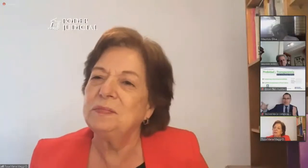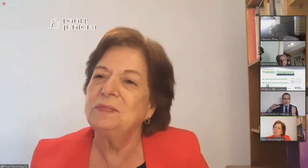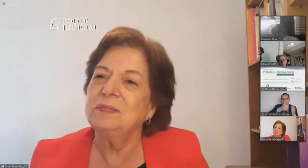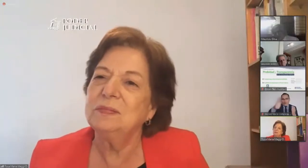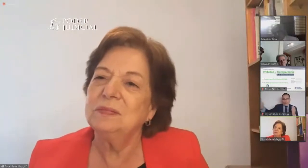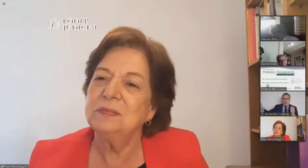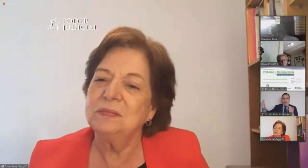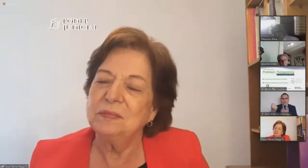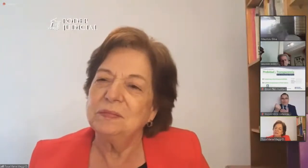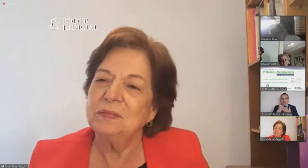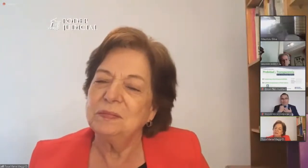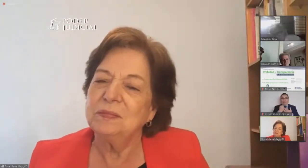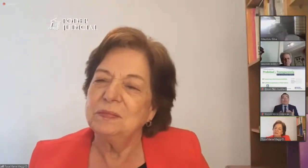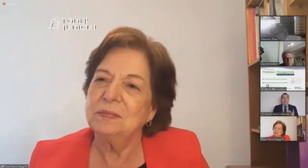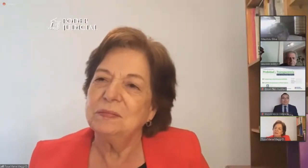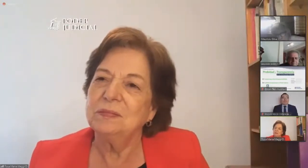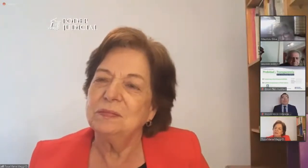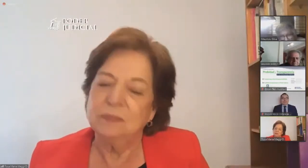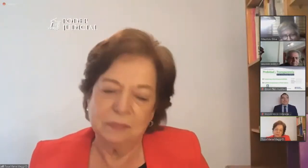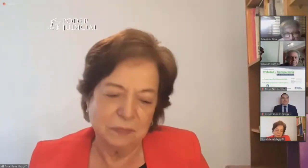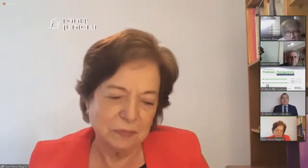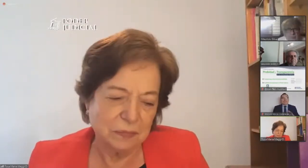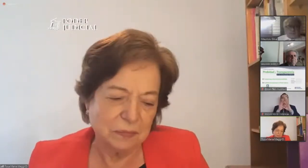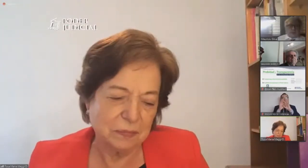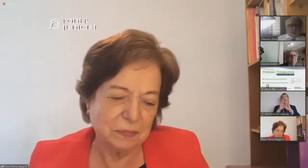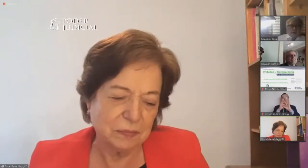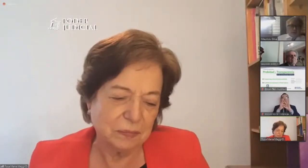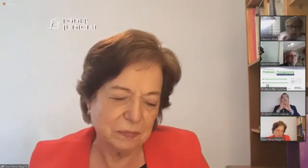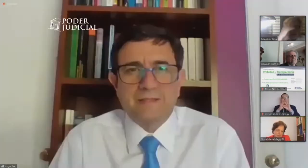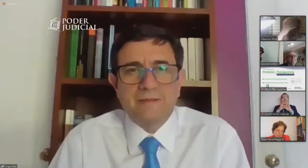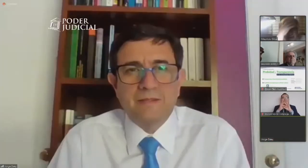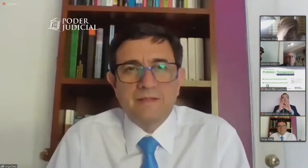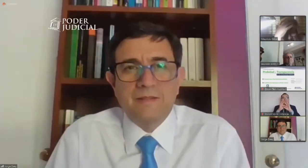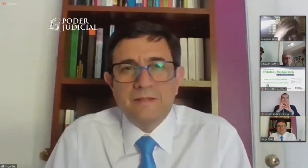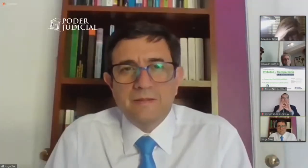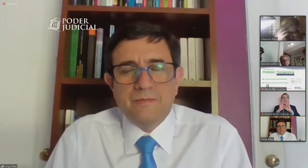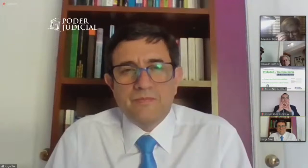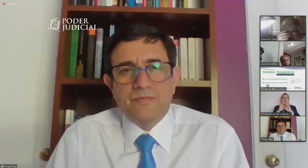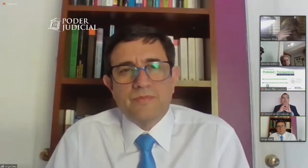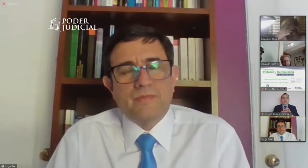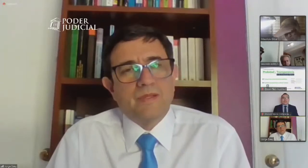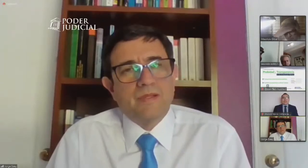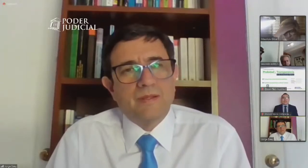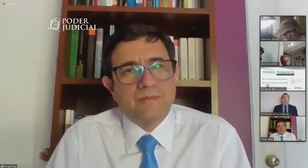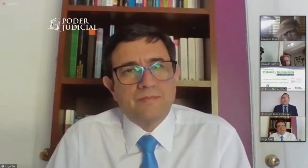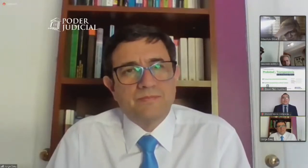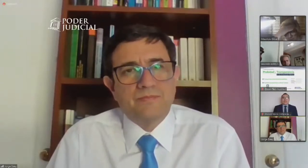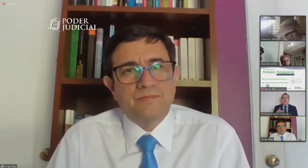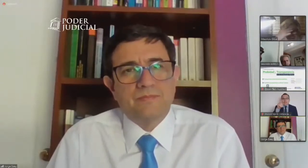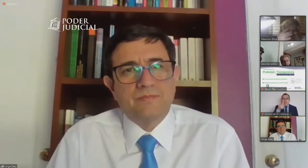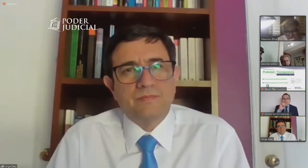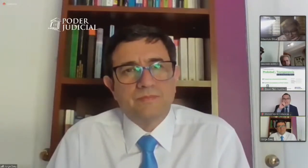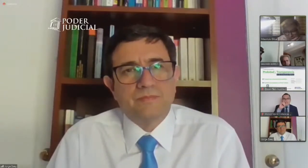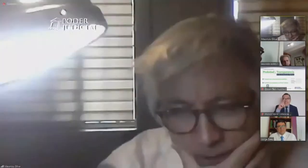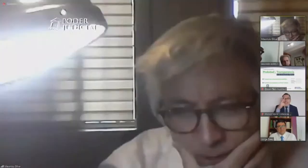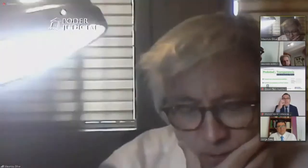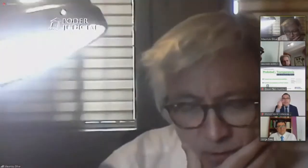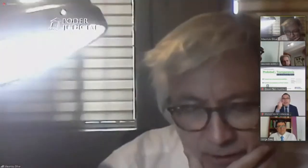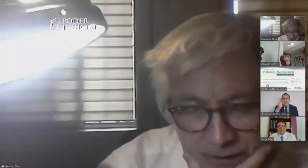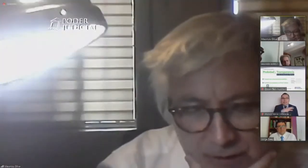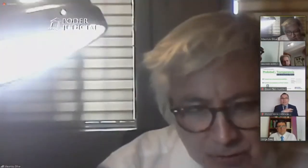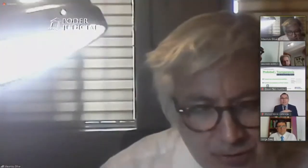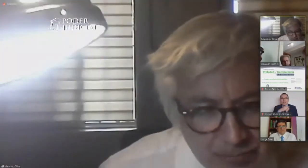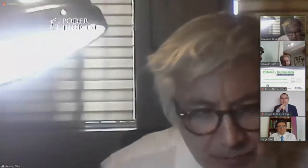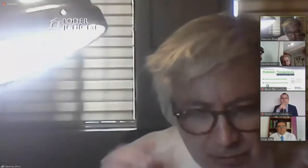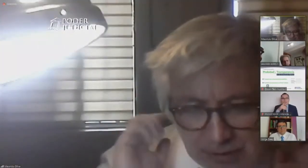trascendente? Muchas gracias, ministra. Don Mauricio Silva. Sí, bueno, yo, gracias,